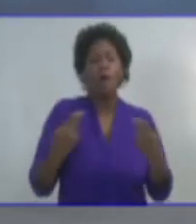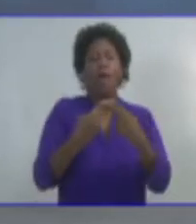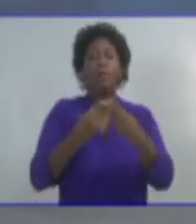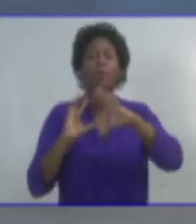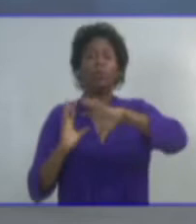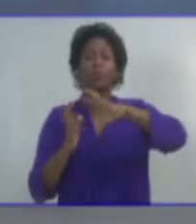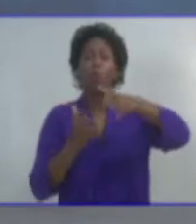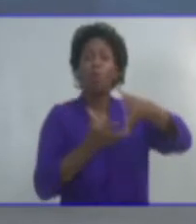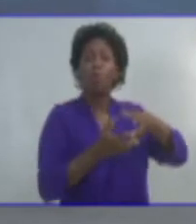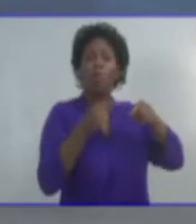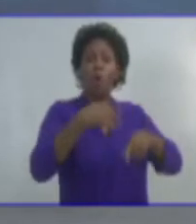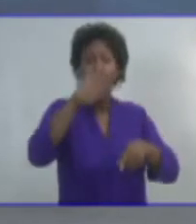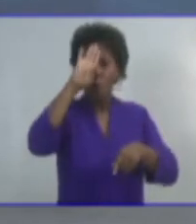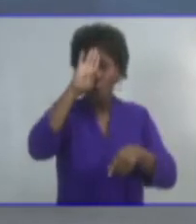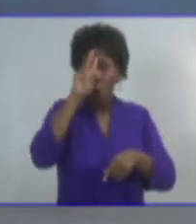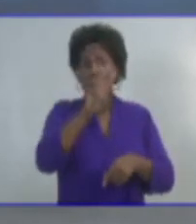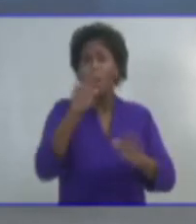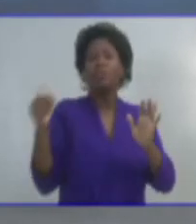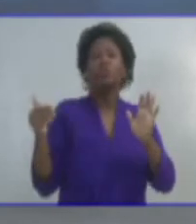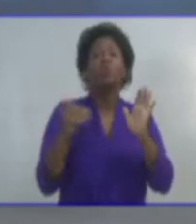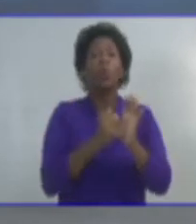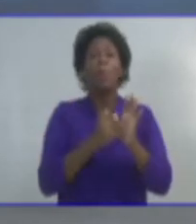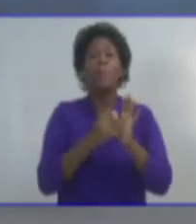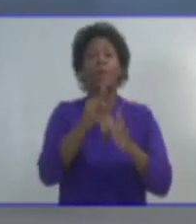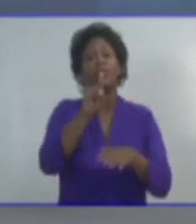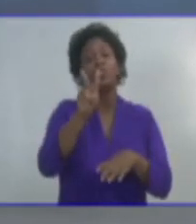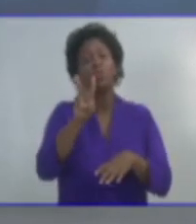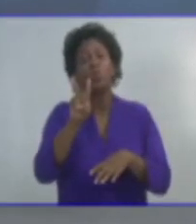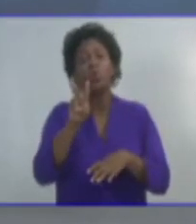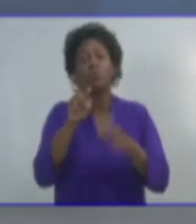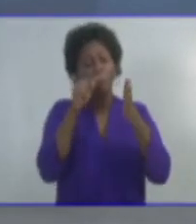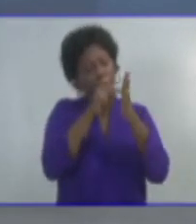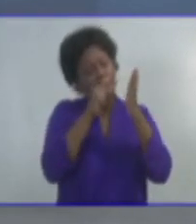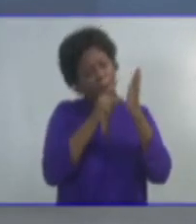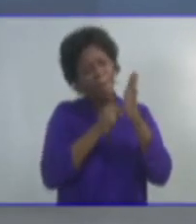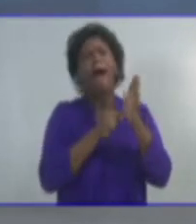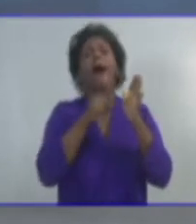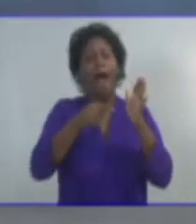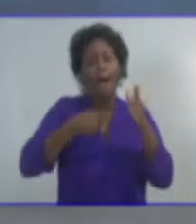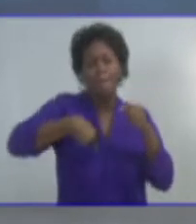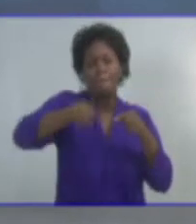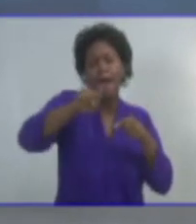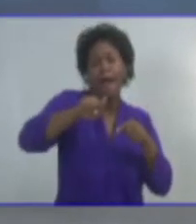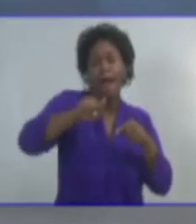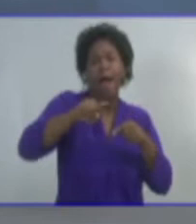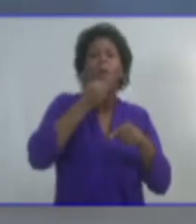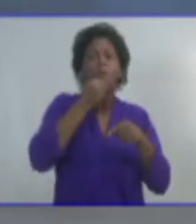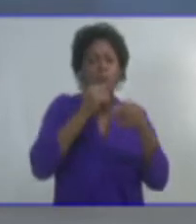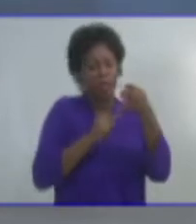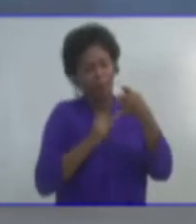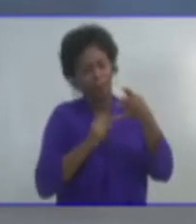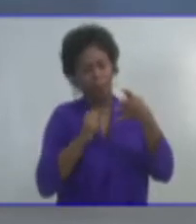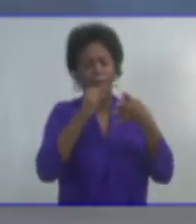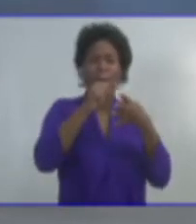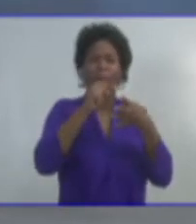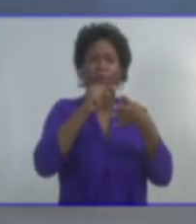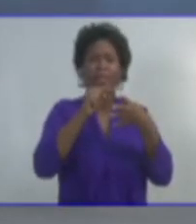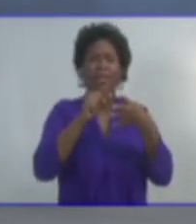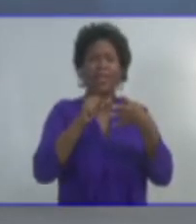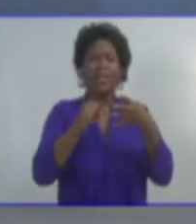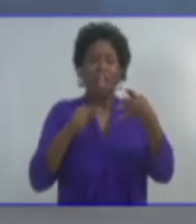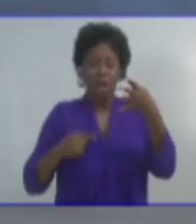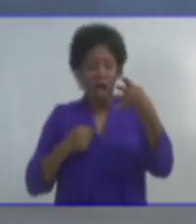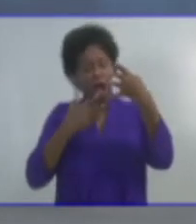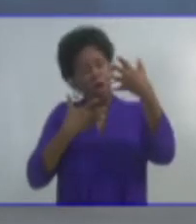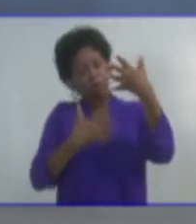lo cual llega Cuba a 2012 unidades para acceder, o sea, ascender del puesto 11 al séptimo